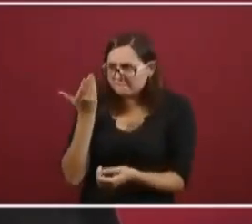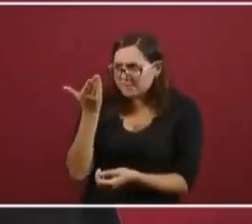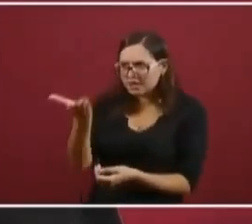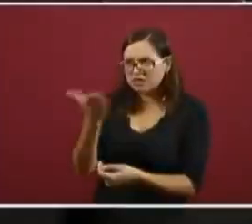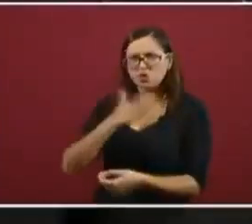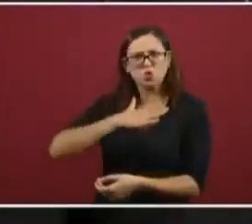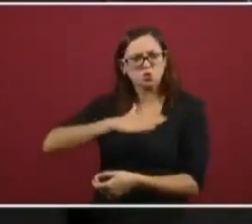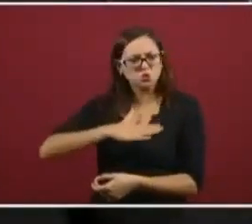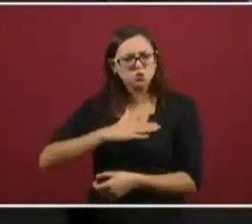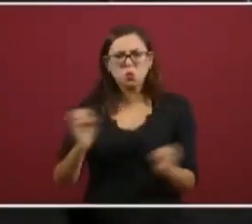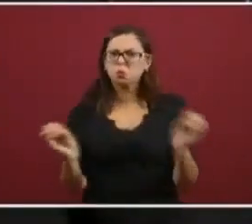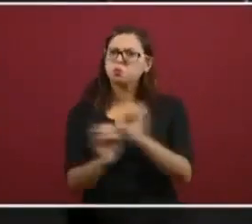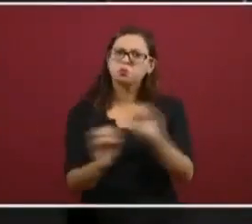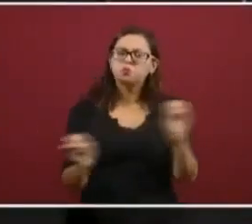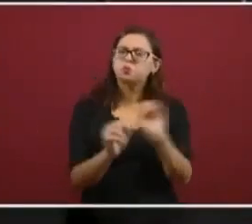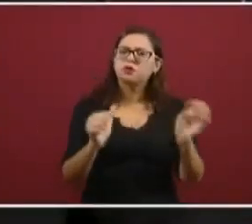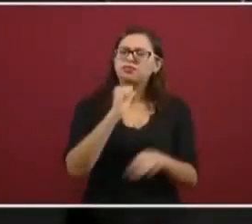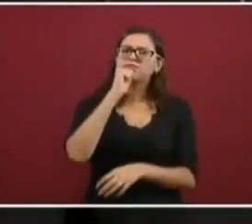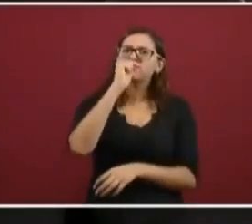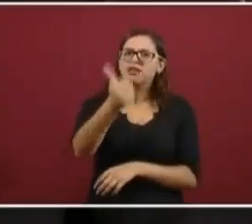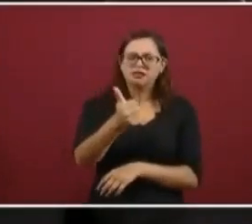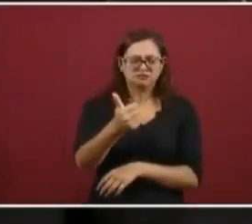justa porque